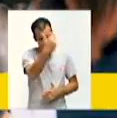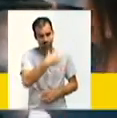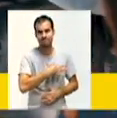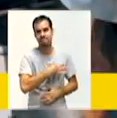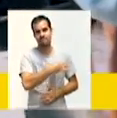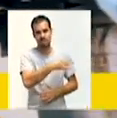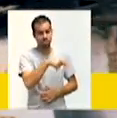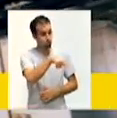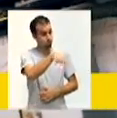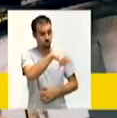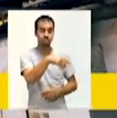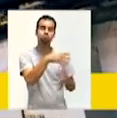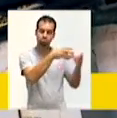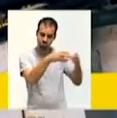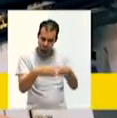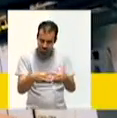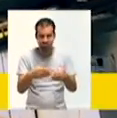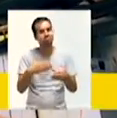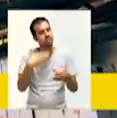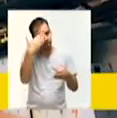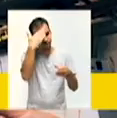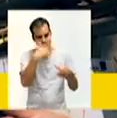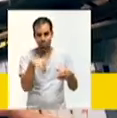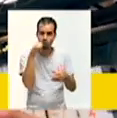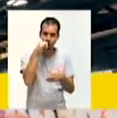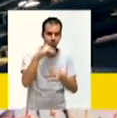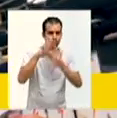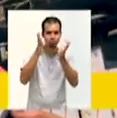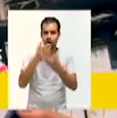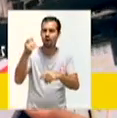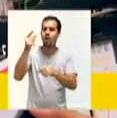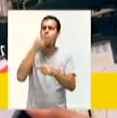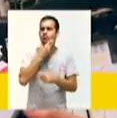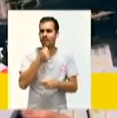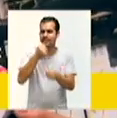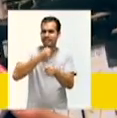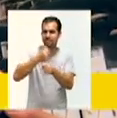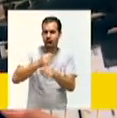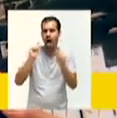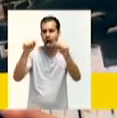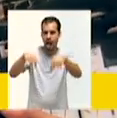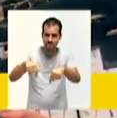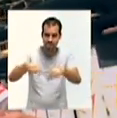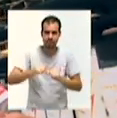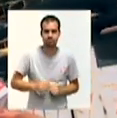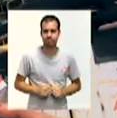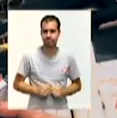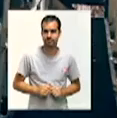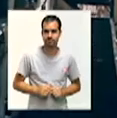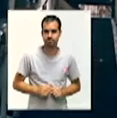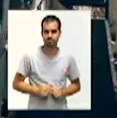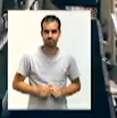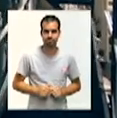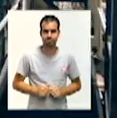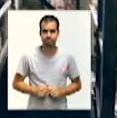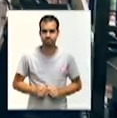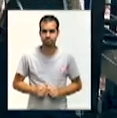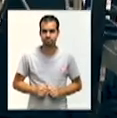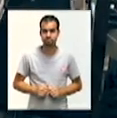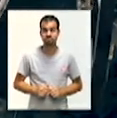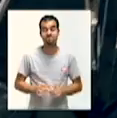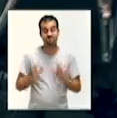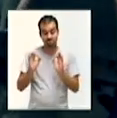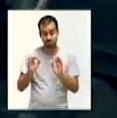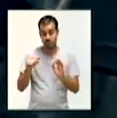programa Jóvenes con la Vida aquí en Matanzas, grabando a los jóvenes trabajadores que hoy nos encontramos en diferentes labores en nuestra provincia. Esta batalla por la